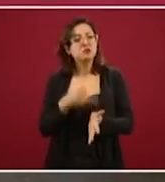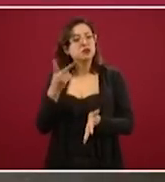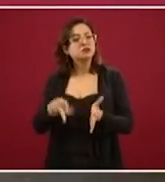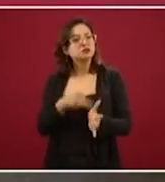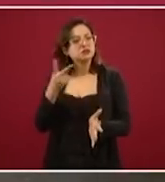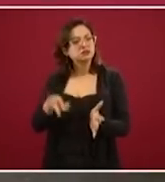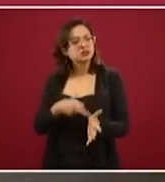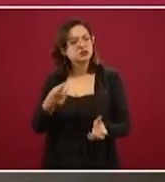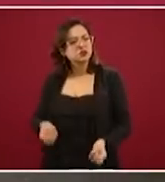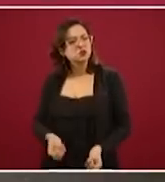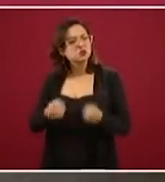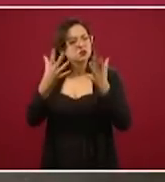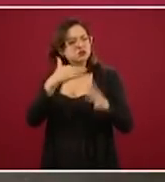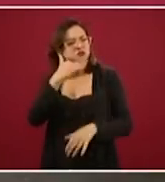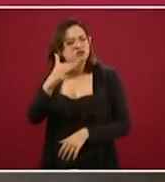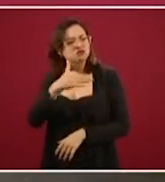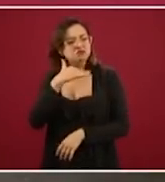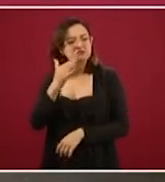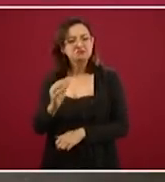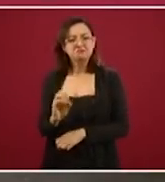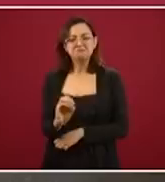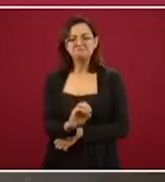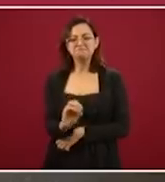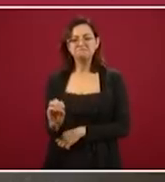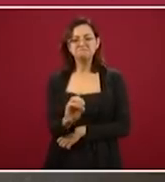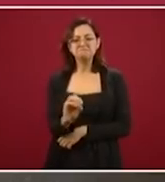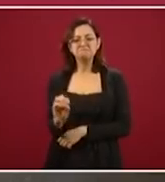se habla de corrupción.